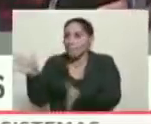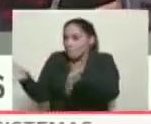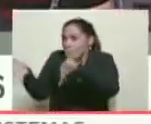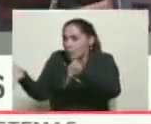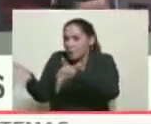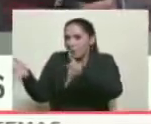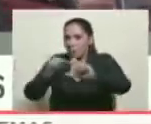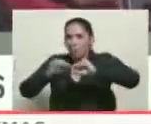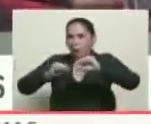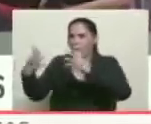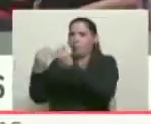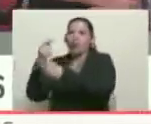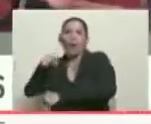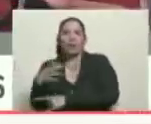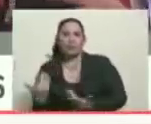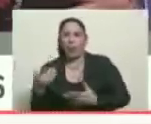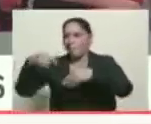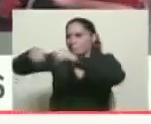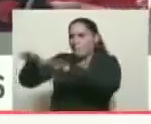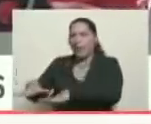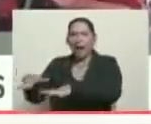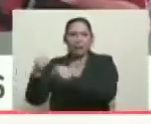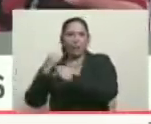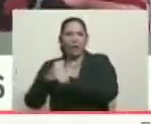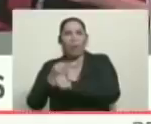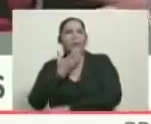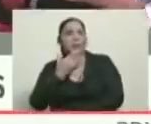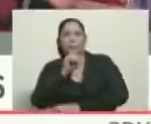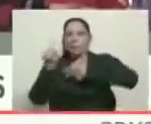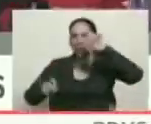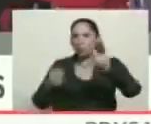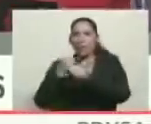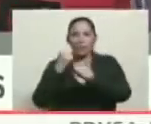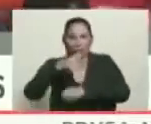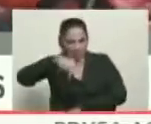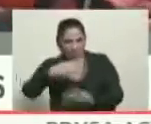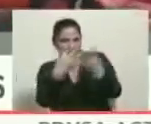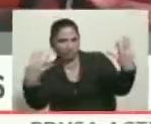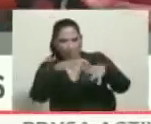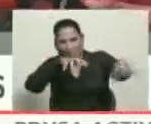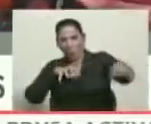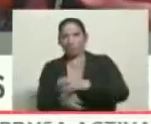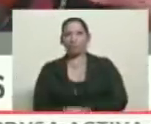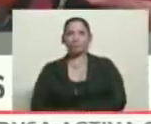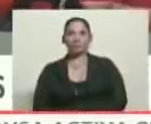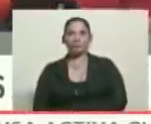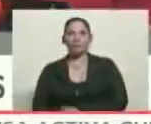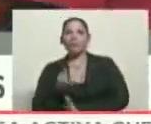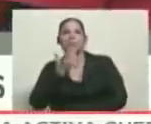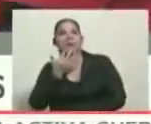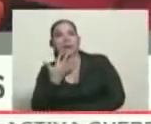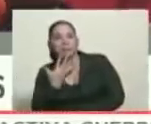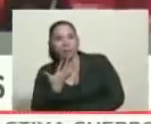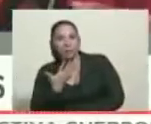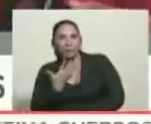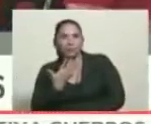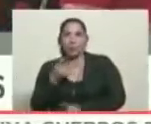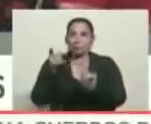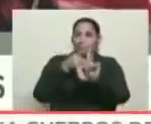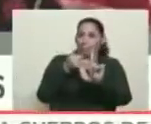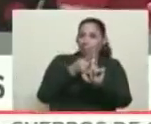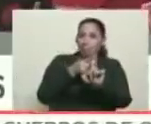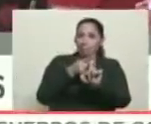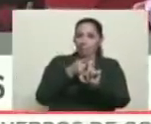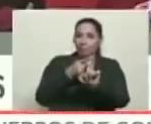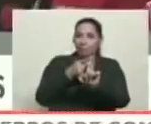ellos? ¿Que van a hacer un paro los trabajadores? Pregúntenle a los trabajadores nuestros que tenemos aquí a ver si se van a parar. Una cosa es llenarse